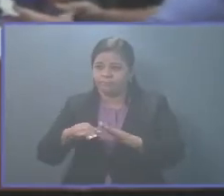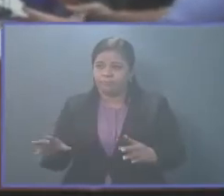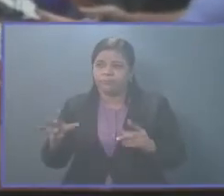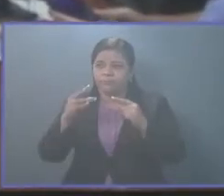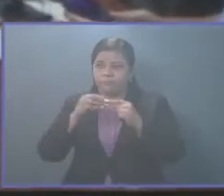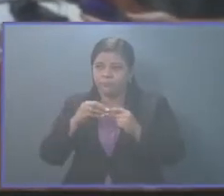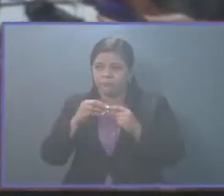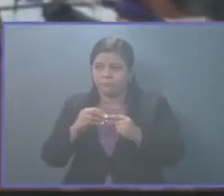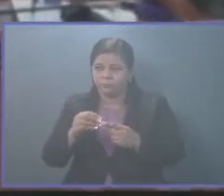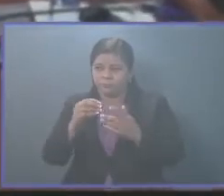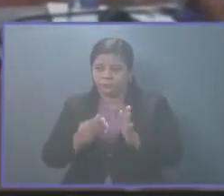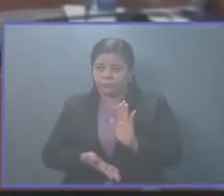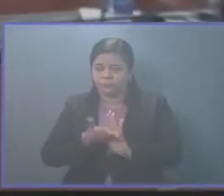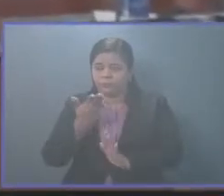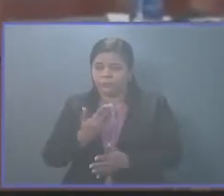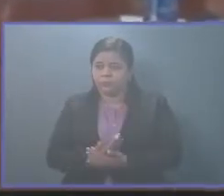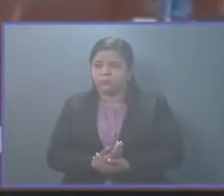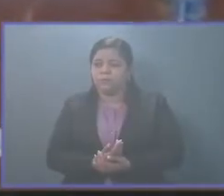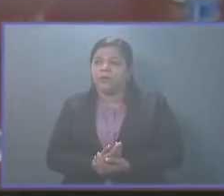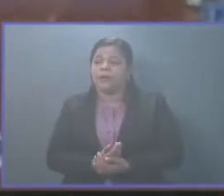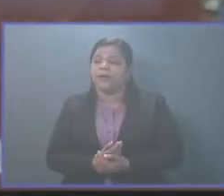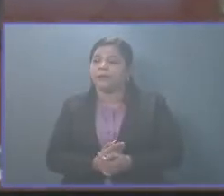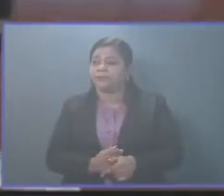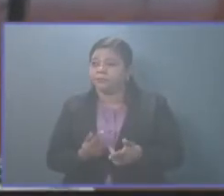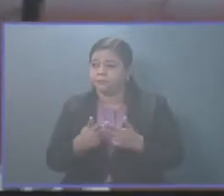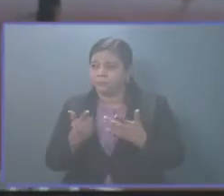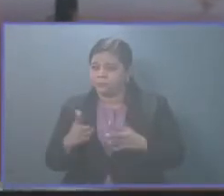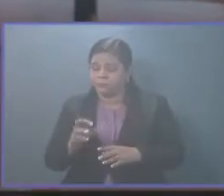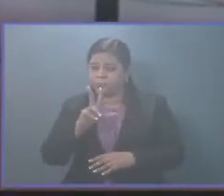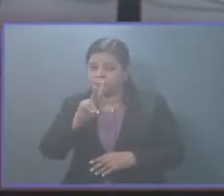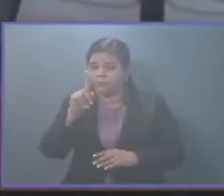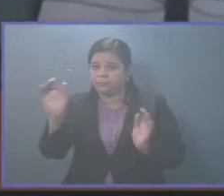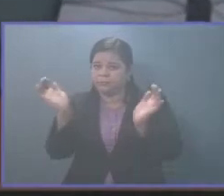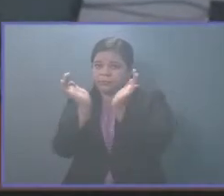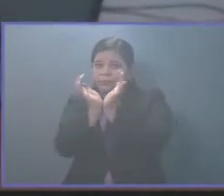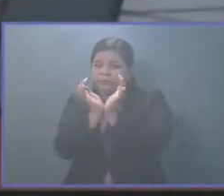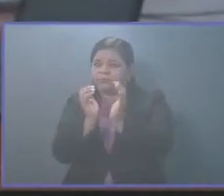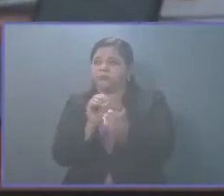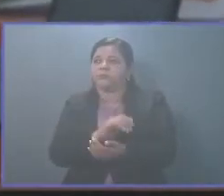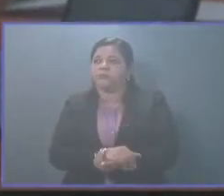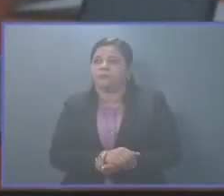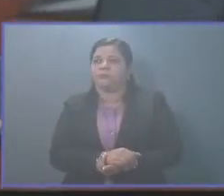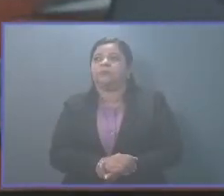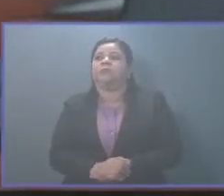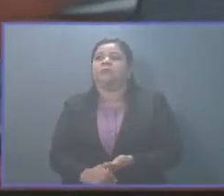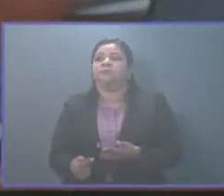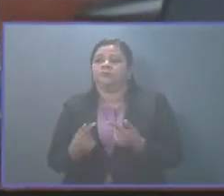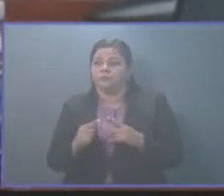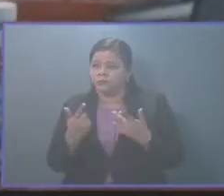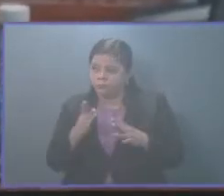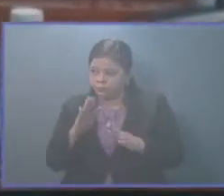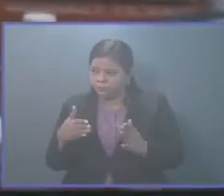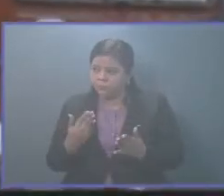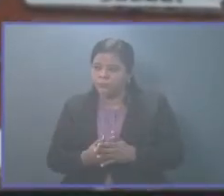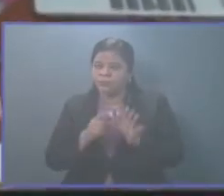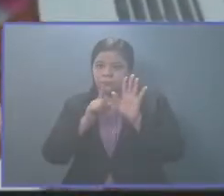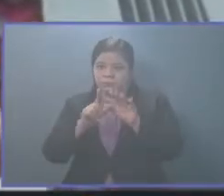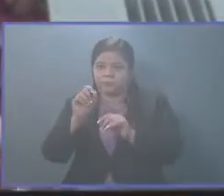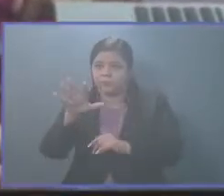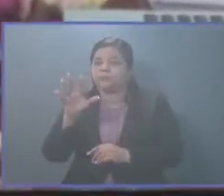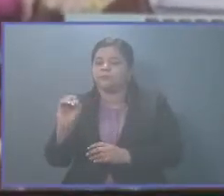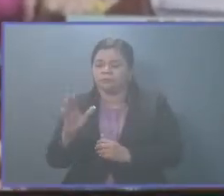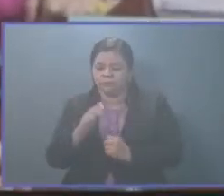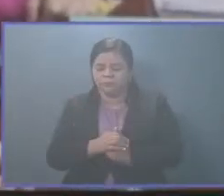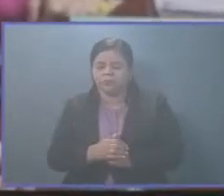Particularmente hacemos mención que el 31 de mayo, a través del decreto legislativo 650,